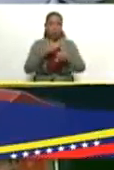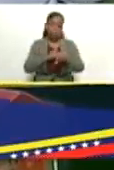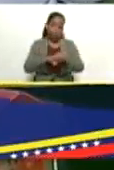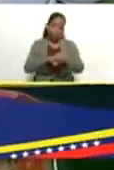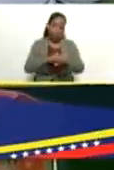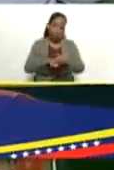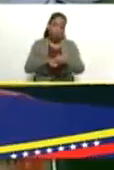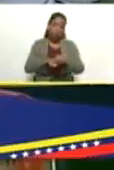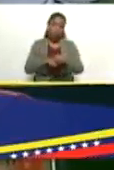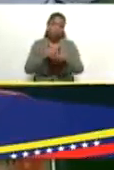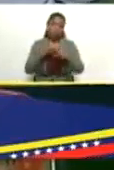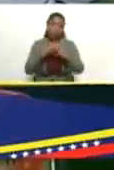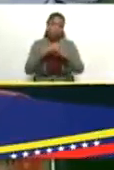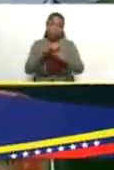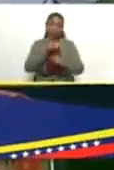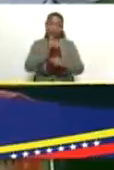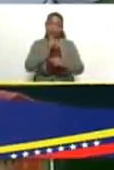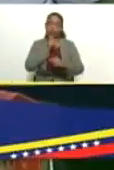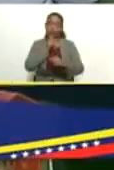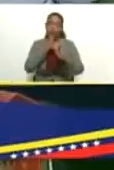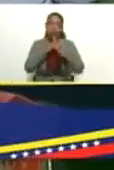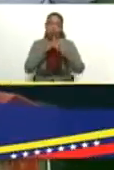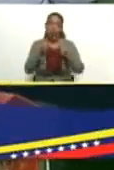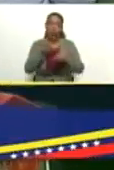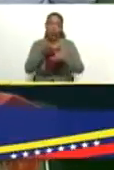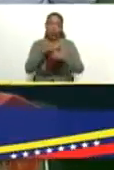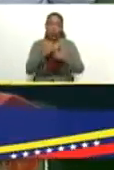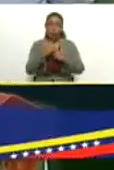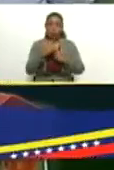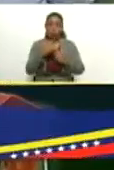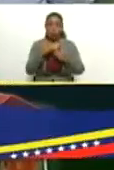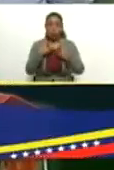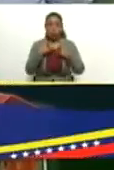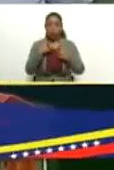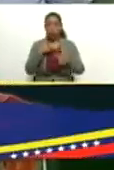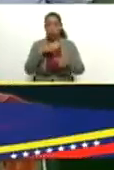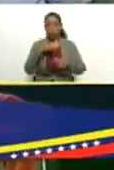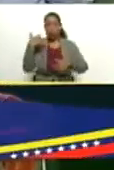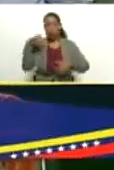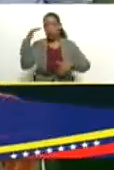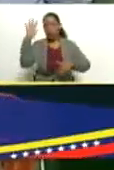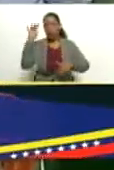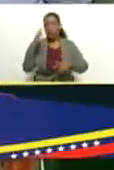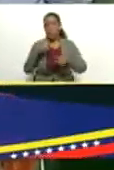todas las vicisitudes, todas las circunstancias que no hemos pasado, pero